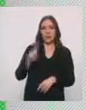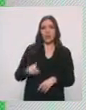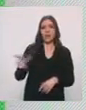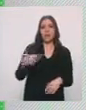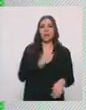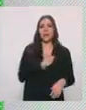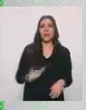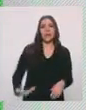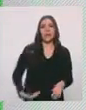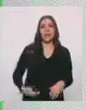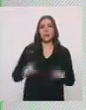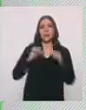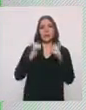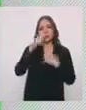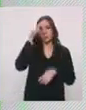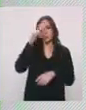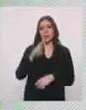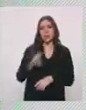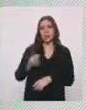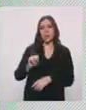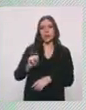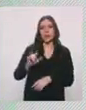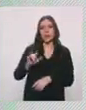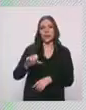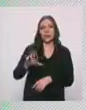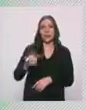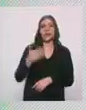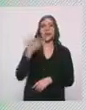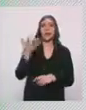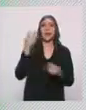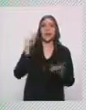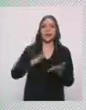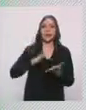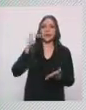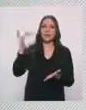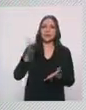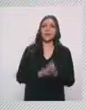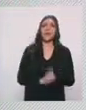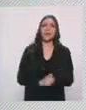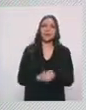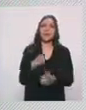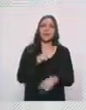Asociación Mexicana de Resiliencia. Muchísimas gracias. Ha sido un placer. Gracias, Esperemos Alex. que sea la primera de muchas. Un abrazo y gracias Muy por buenos los días. consejos.